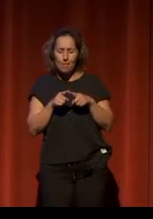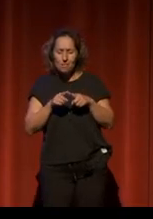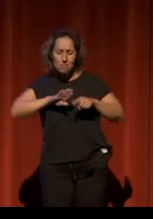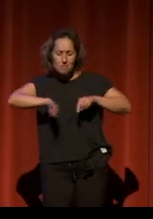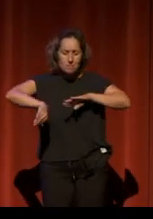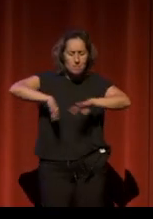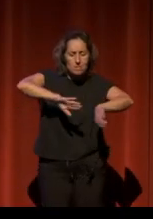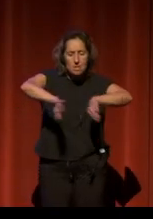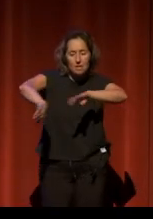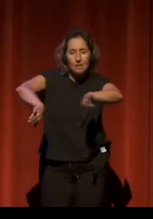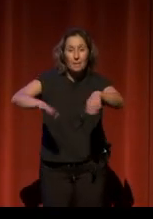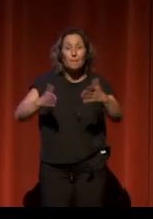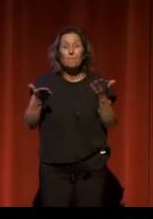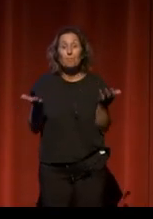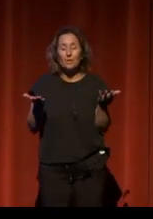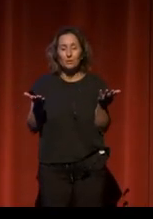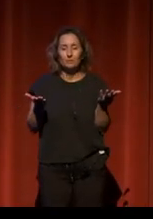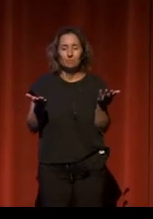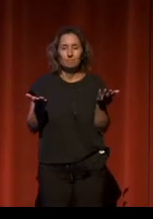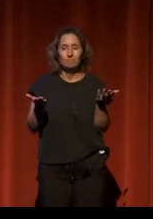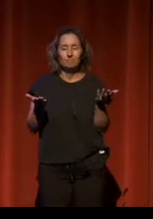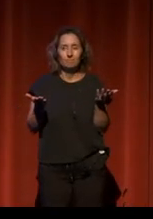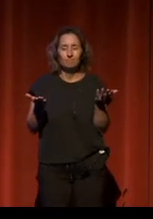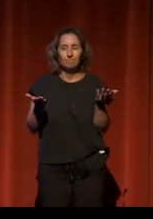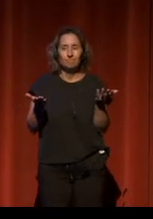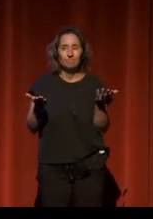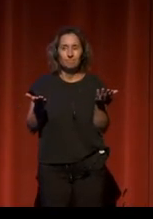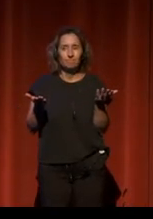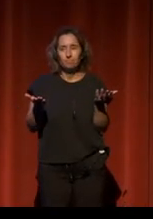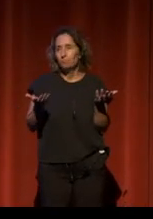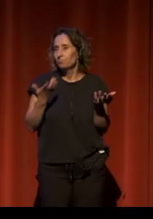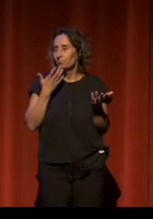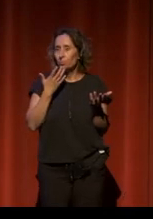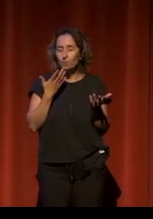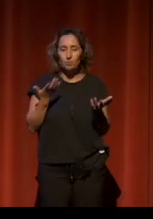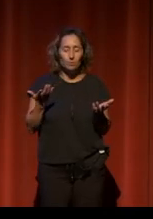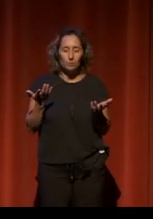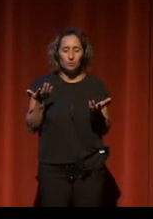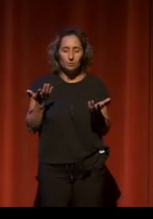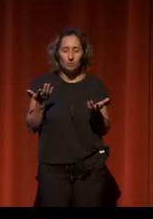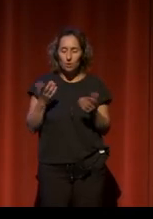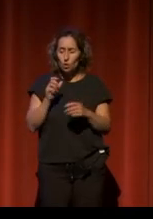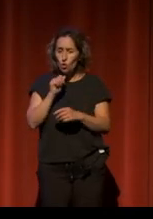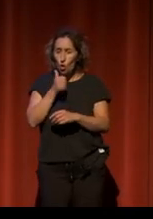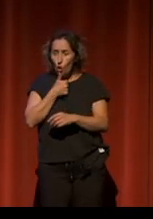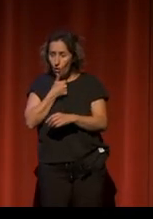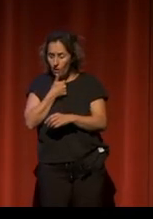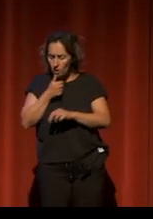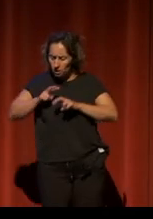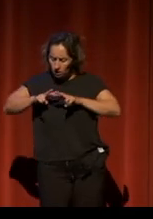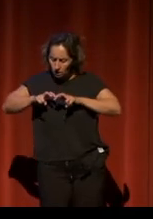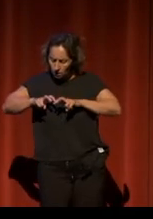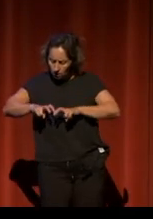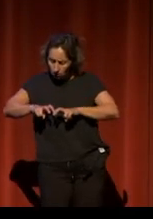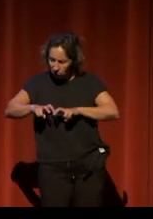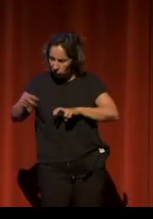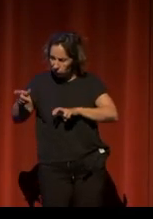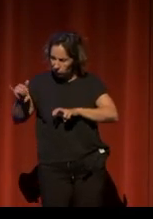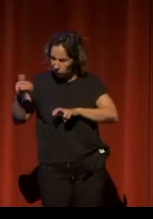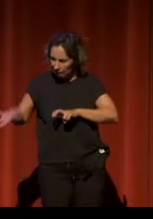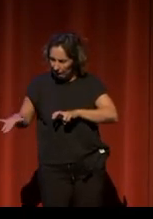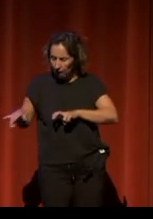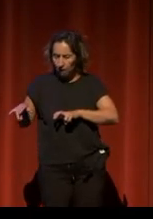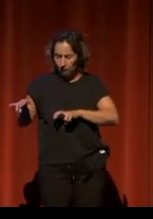no que no le gusta nada eh estar eh yo que sé por ejemplo haciendo un código que ya está hecho no es es